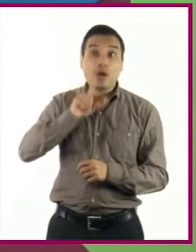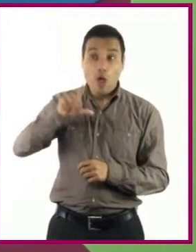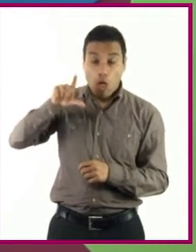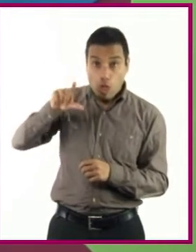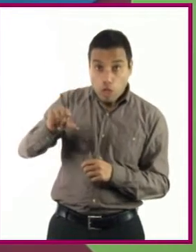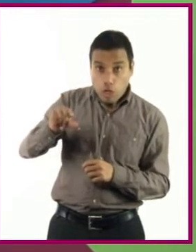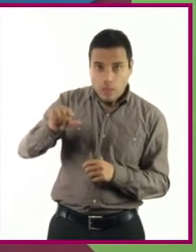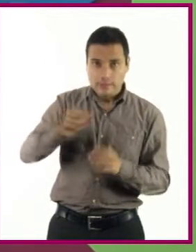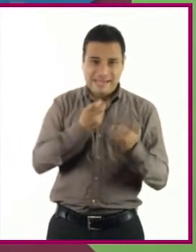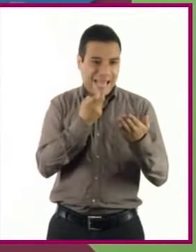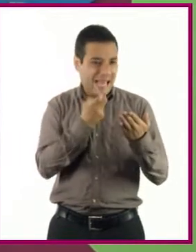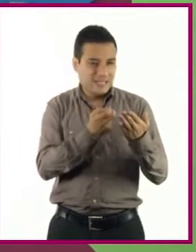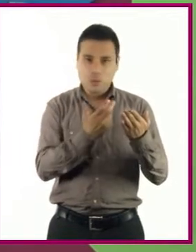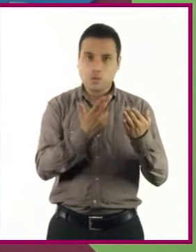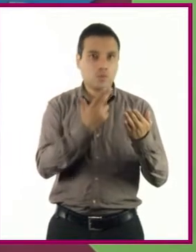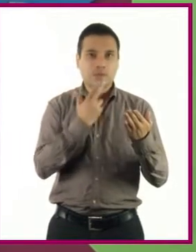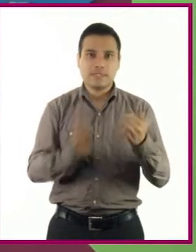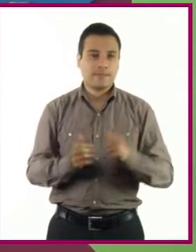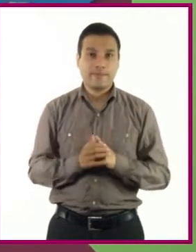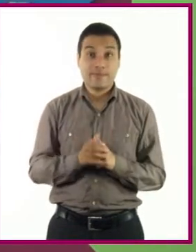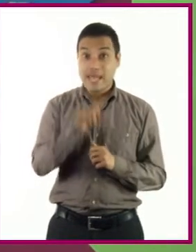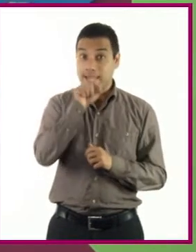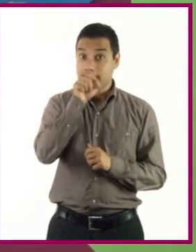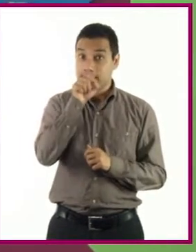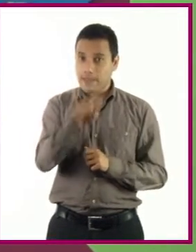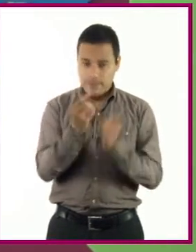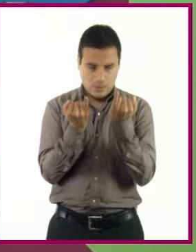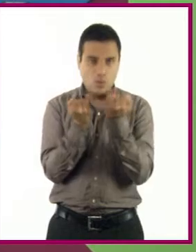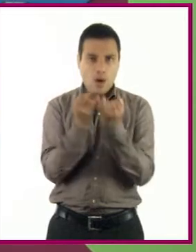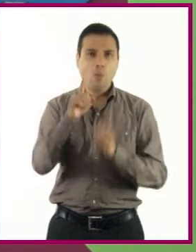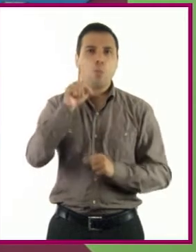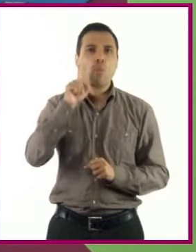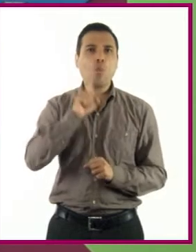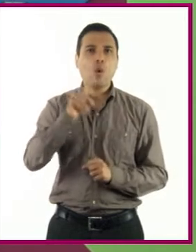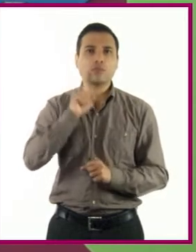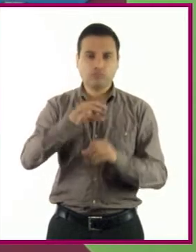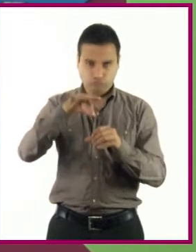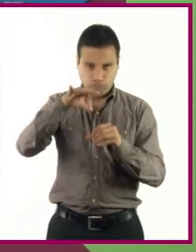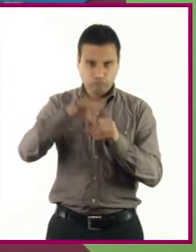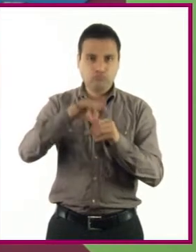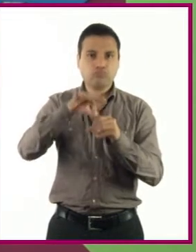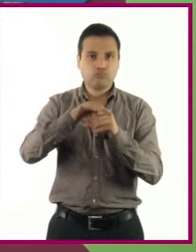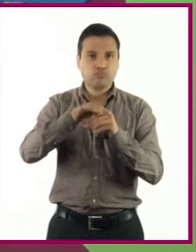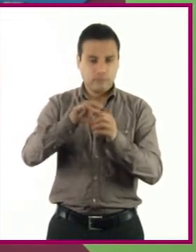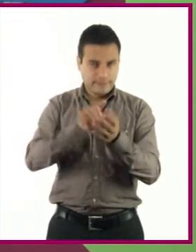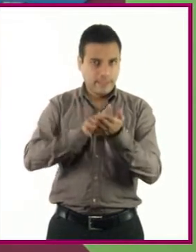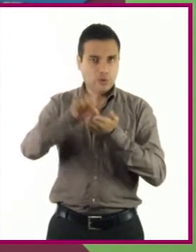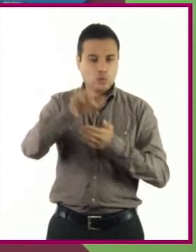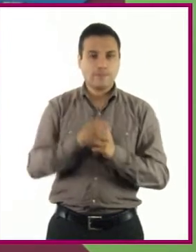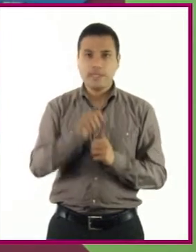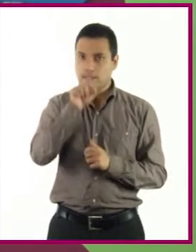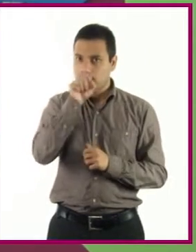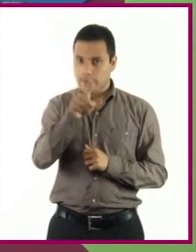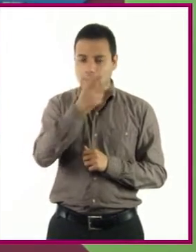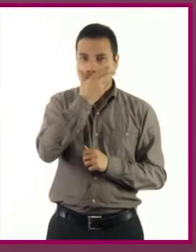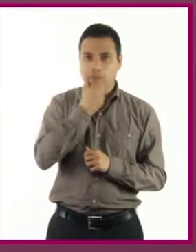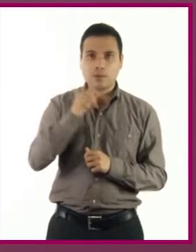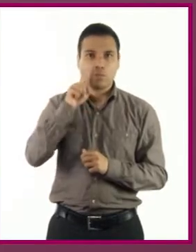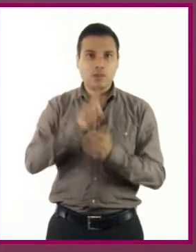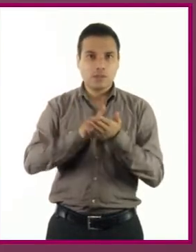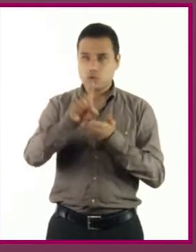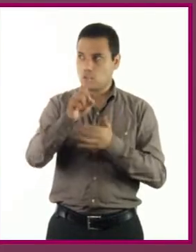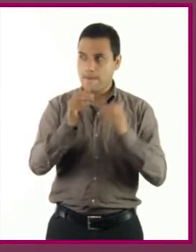frente a los hombres. Además, exigía el derecho al voto, así como la igualdad de derechos entre mujeres y